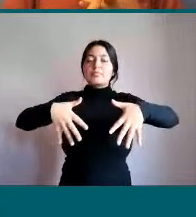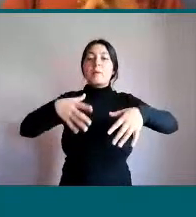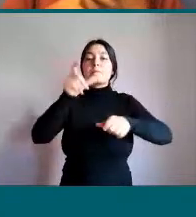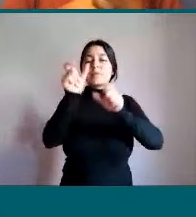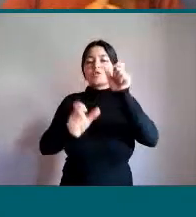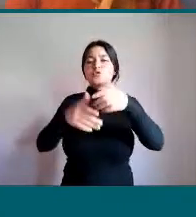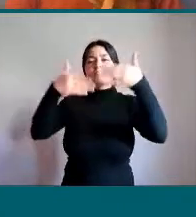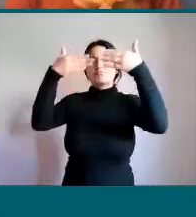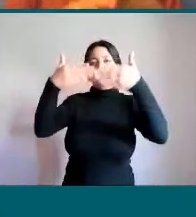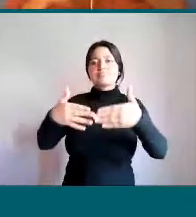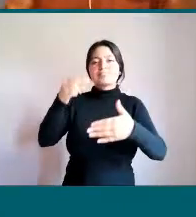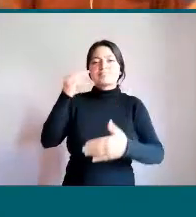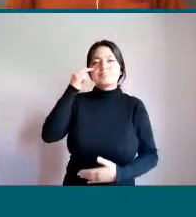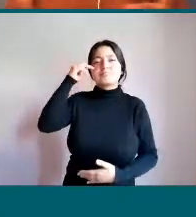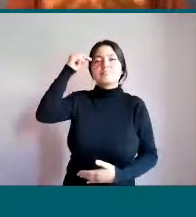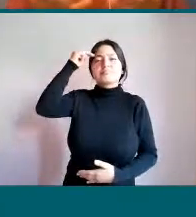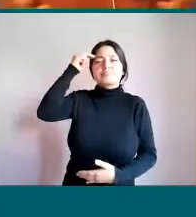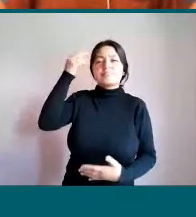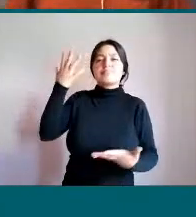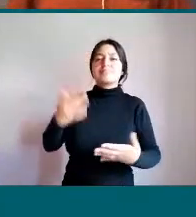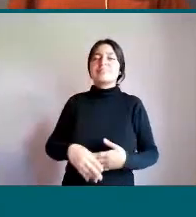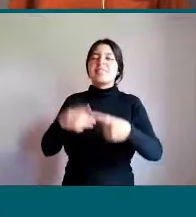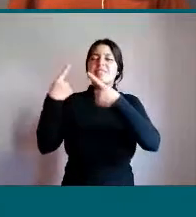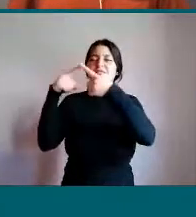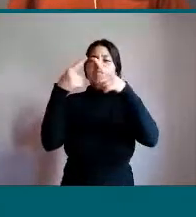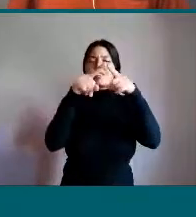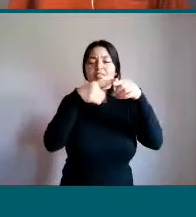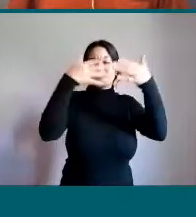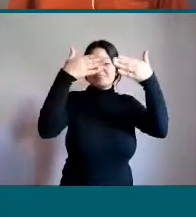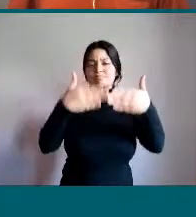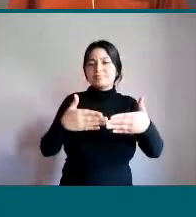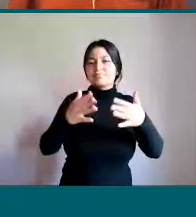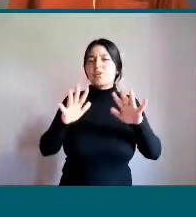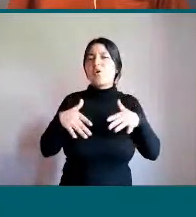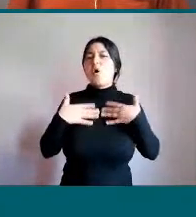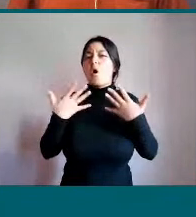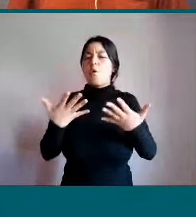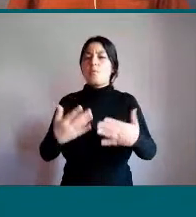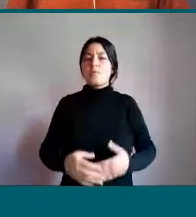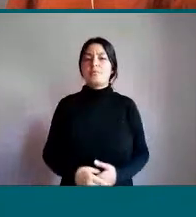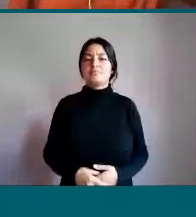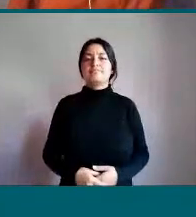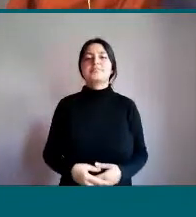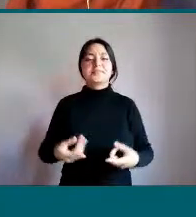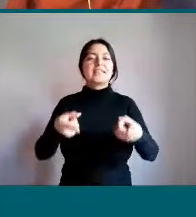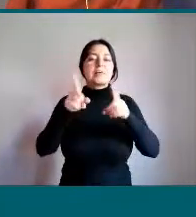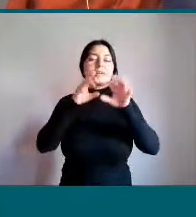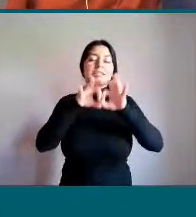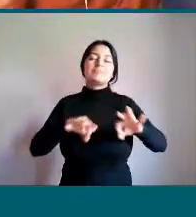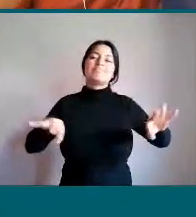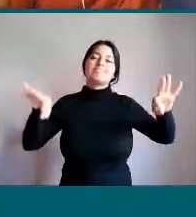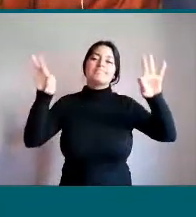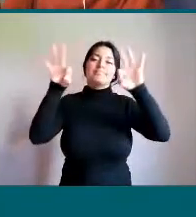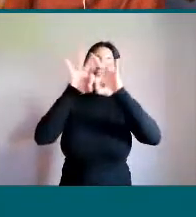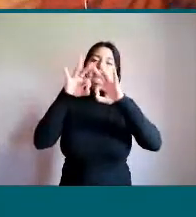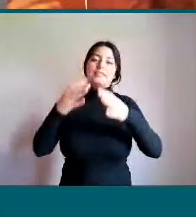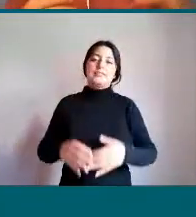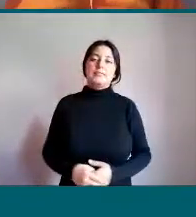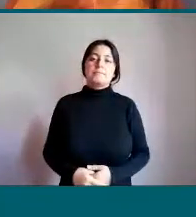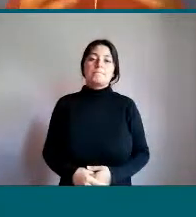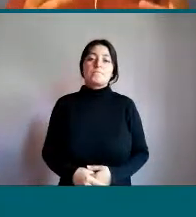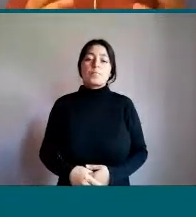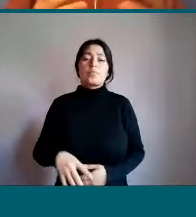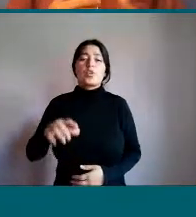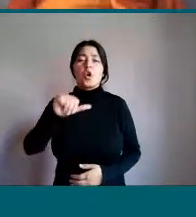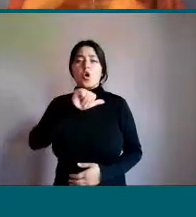TD, sin la H, con la H. Esto también hay que abordarlo de alguna manera, ¿no? Haciendo preguntas de